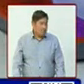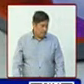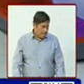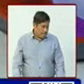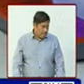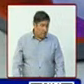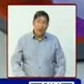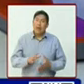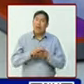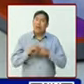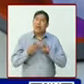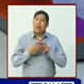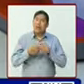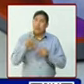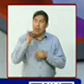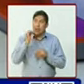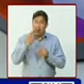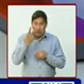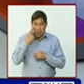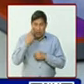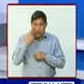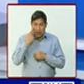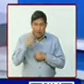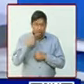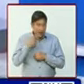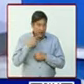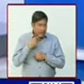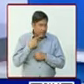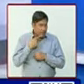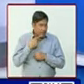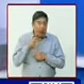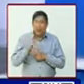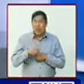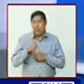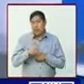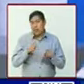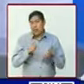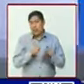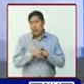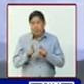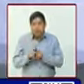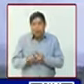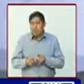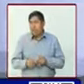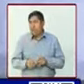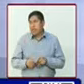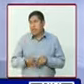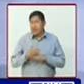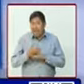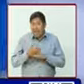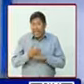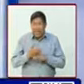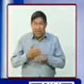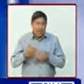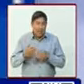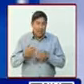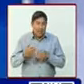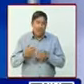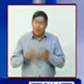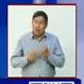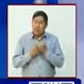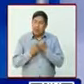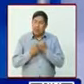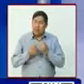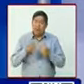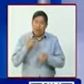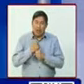Esa es la historia de don Richard. Ayer la conocíamos, lo decíamos. Él necesita además herramientas, necesita maneras para seguir siendo el sustento